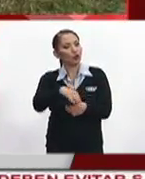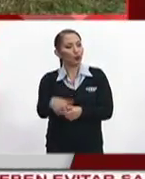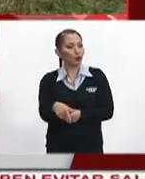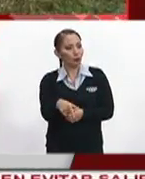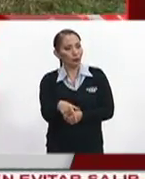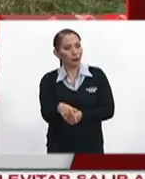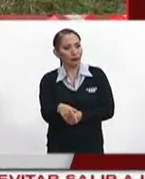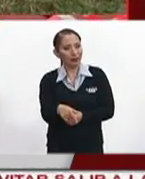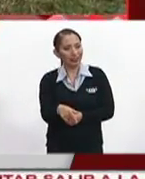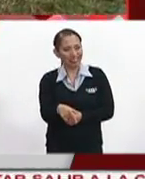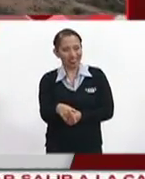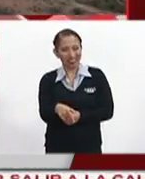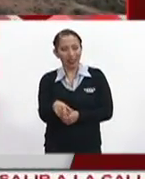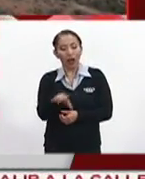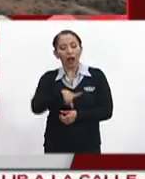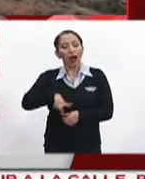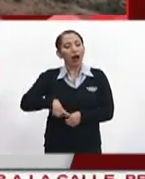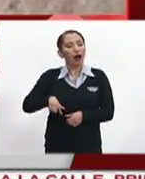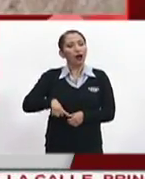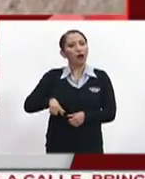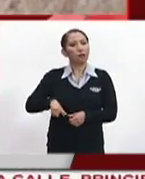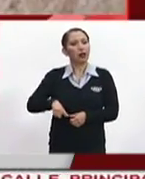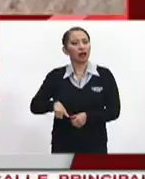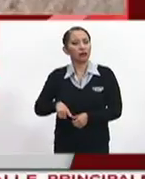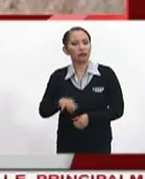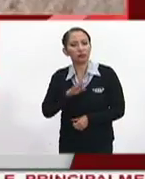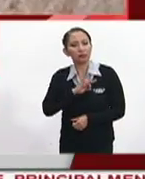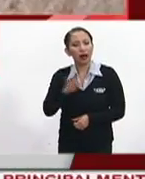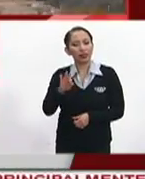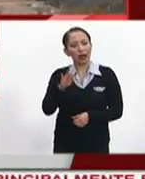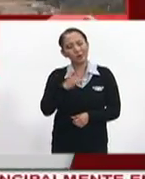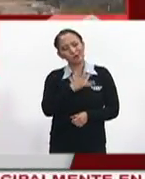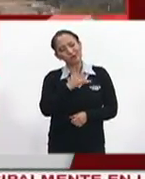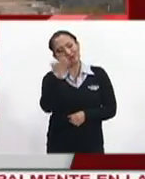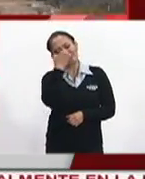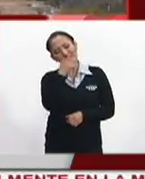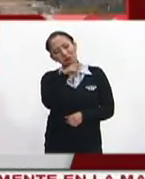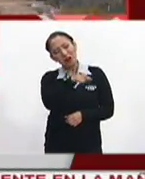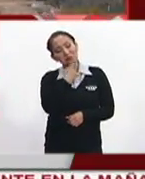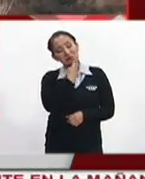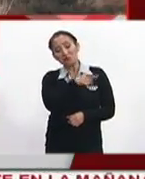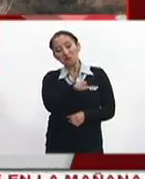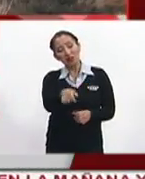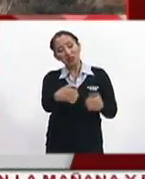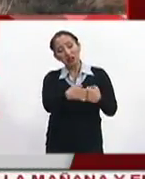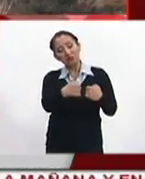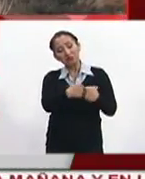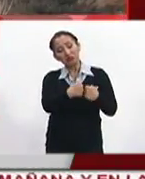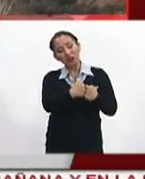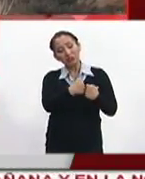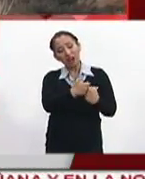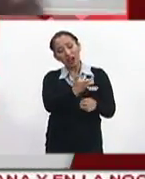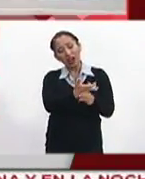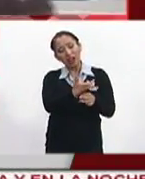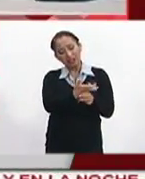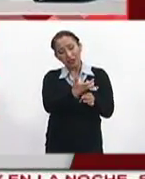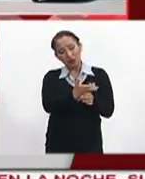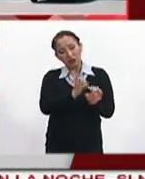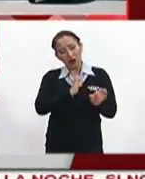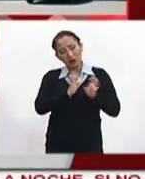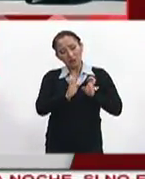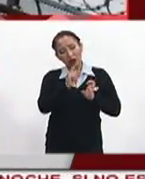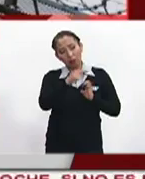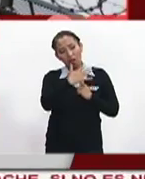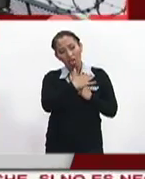Bueno, el gobierno pudo haber interpretado este gesto de parte de Estados Unidos como una especie